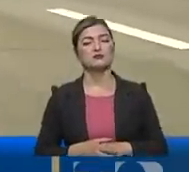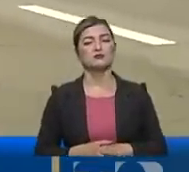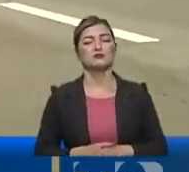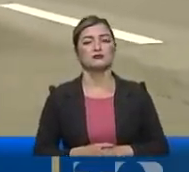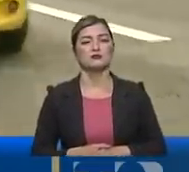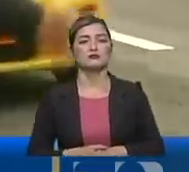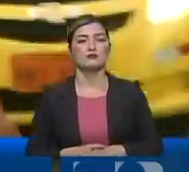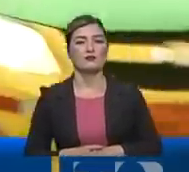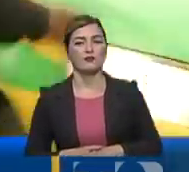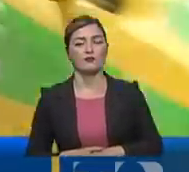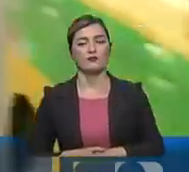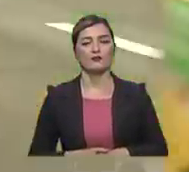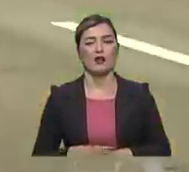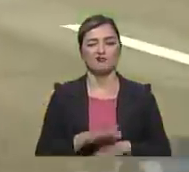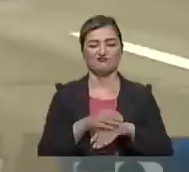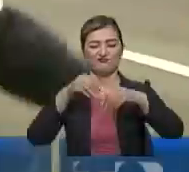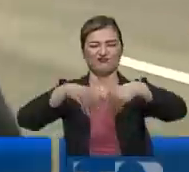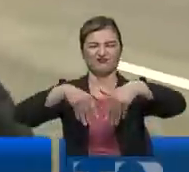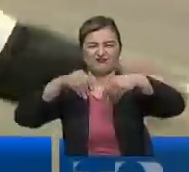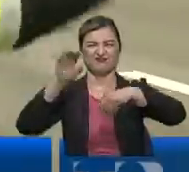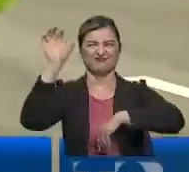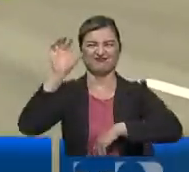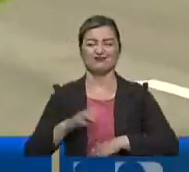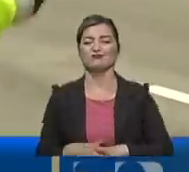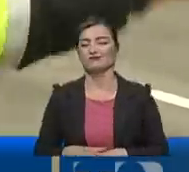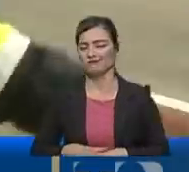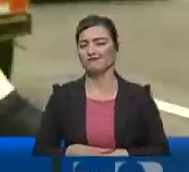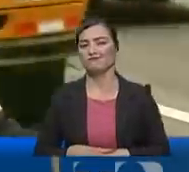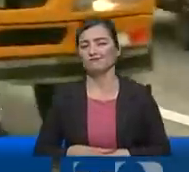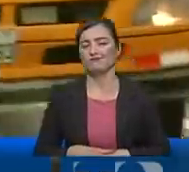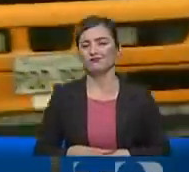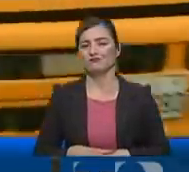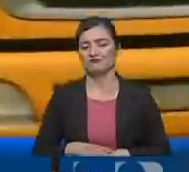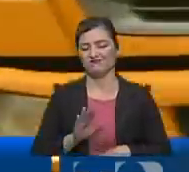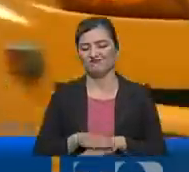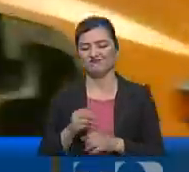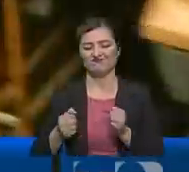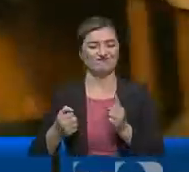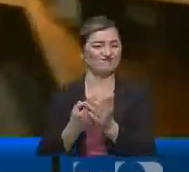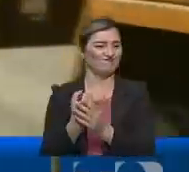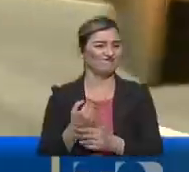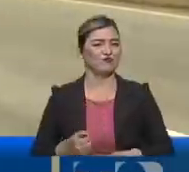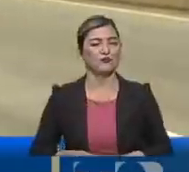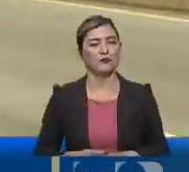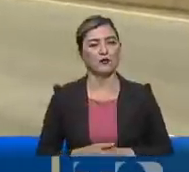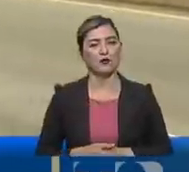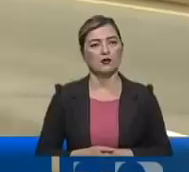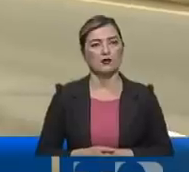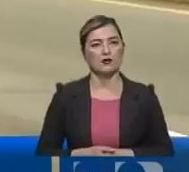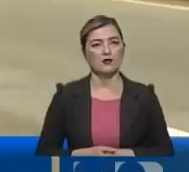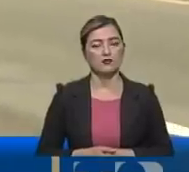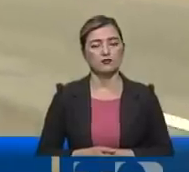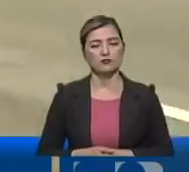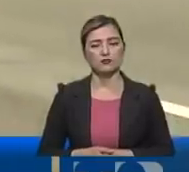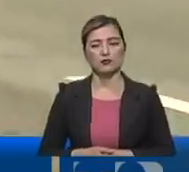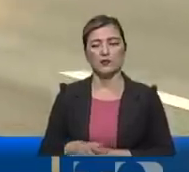tenido presencia de lluvias, el factor climático también es otra causa de accidentes de tránsito. ¿Cuál es la sanción